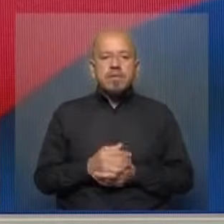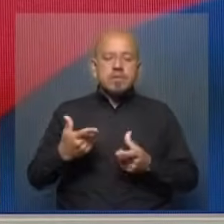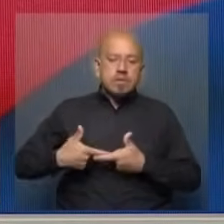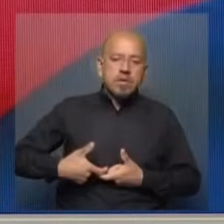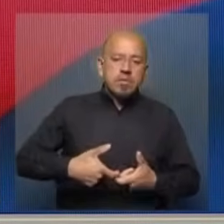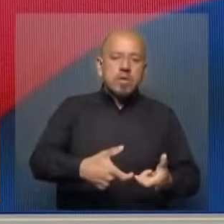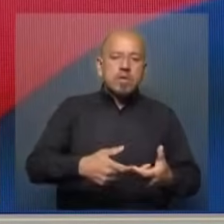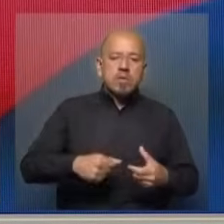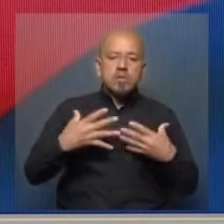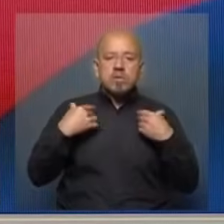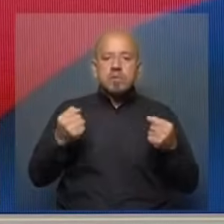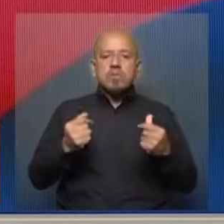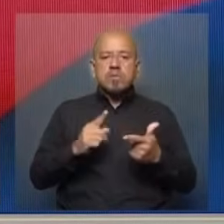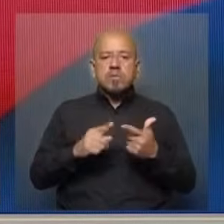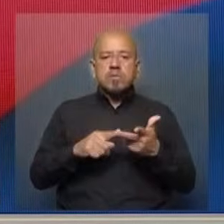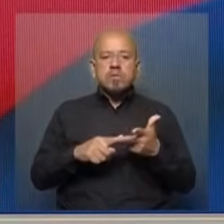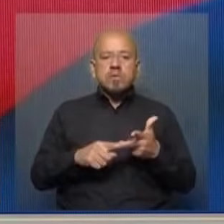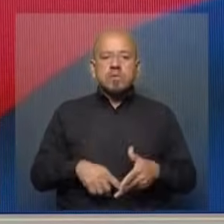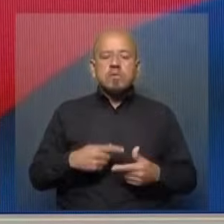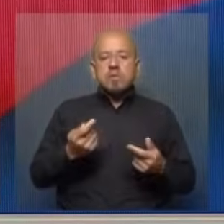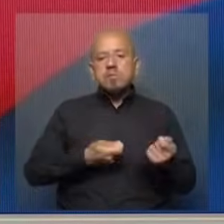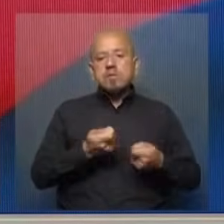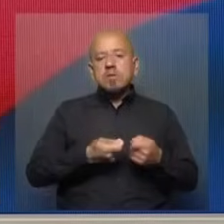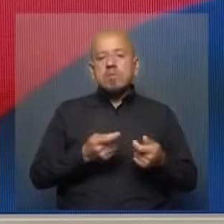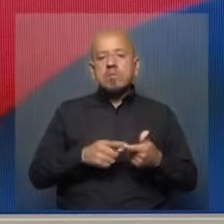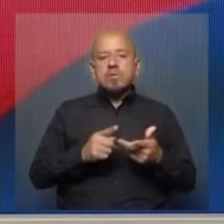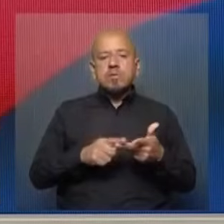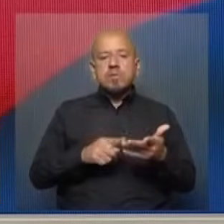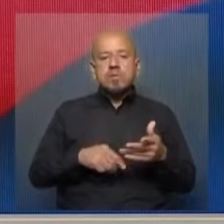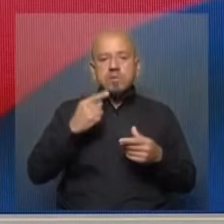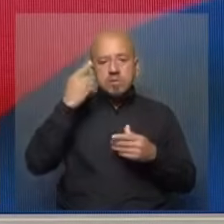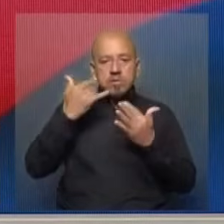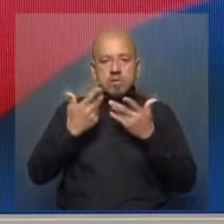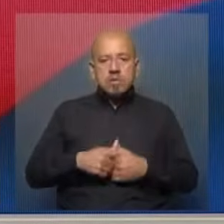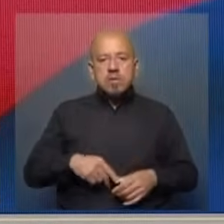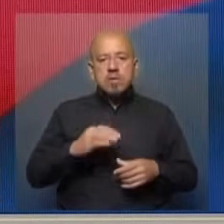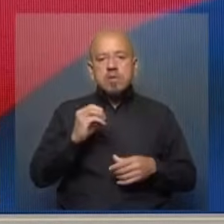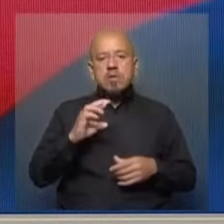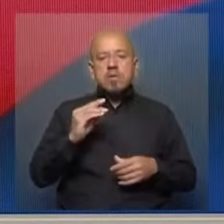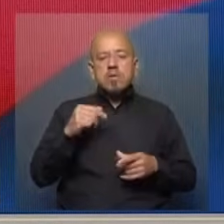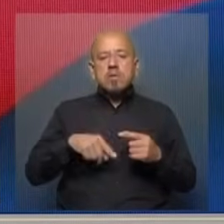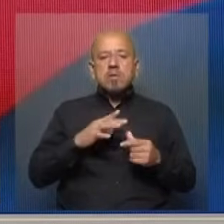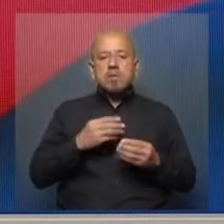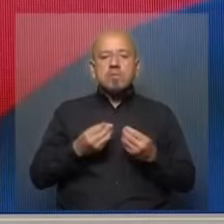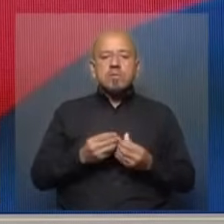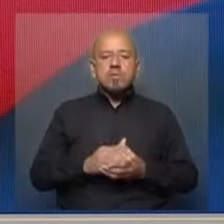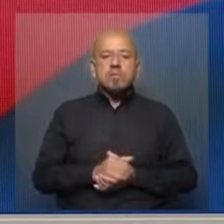Saneamiento, salud, créditos, estrategia, orden.